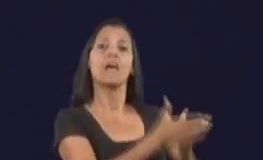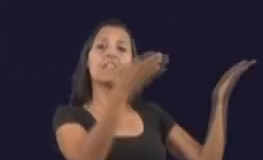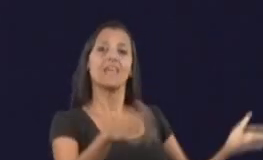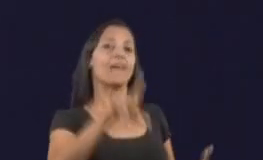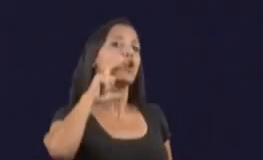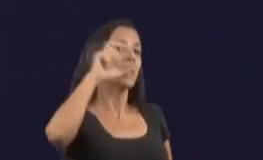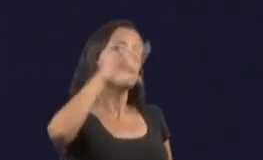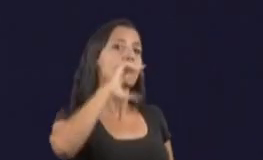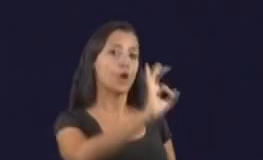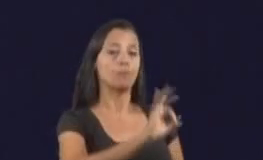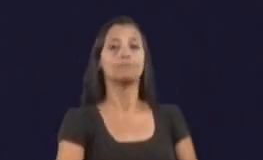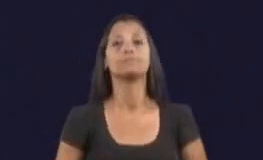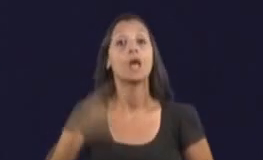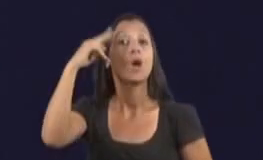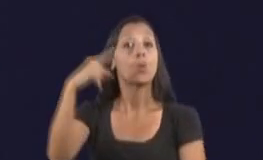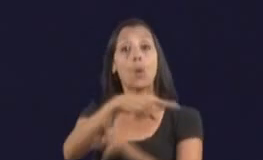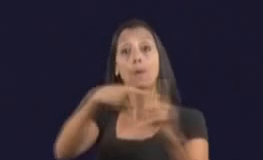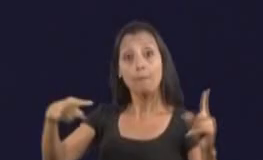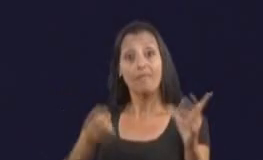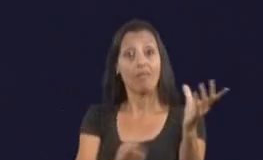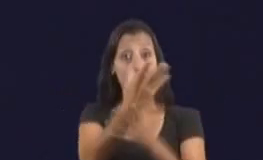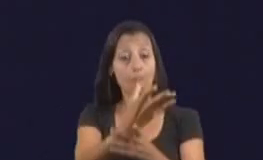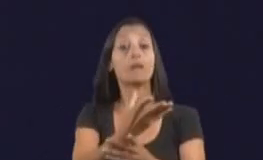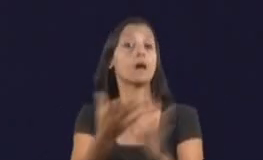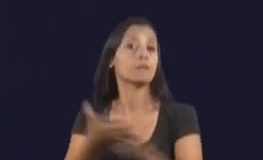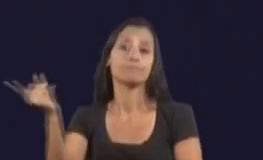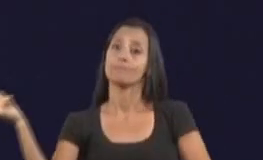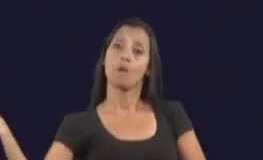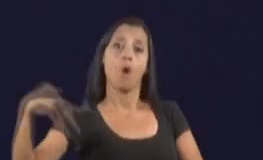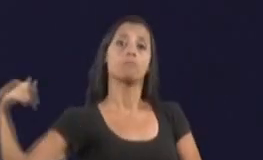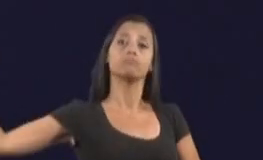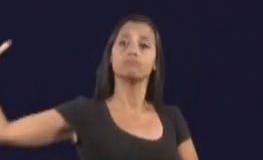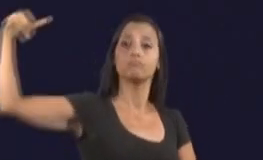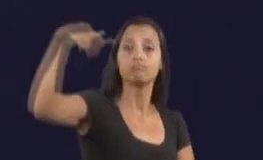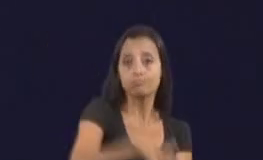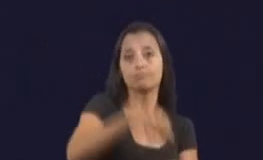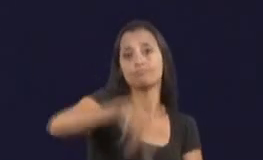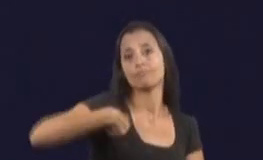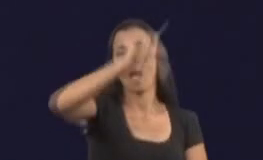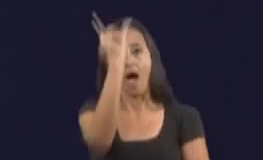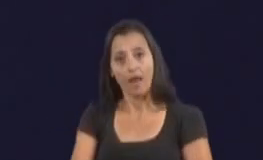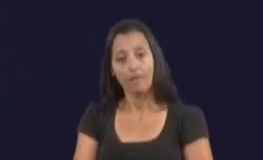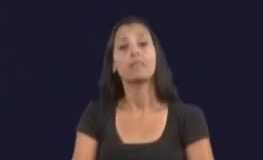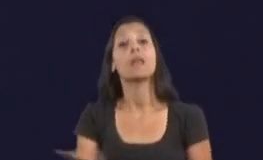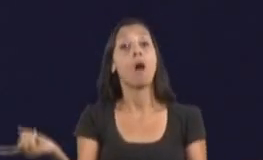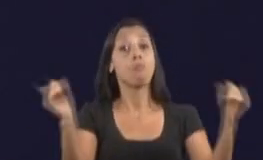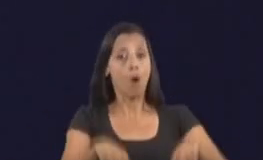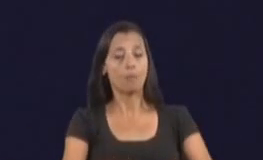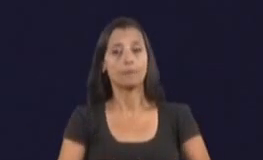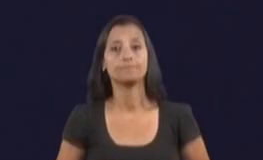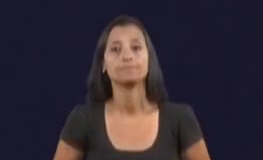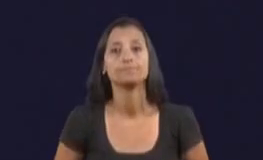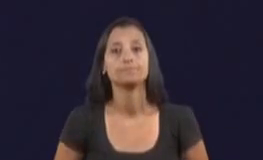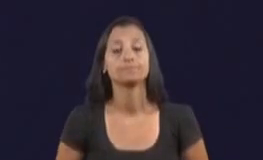Libero. 9:30 horas partirá el vuelo que conducirá de regreso al presidente de la Nación hacia